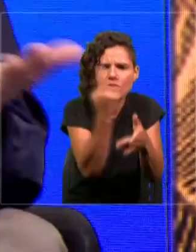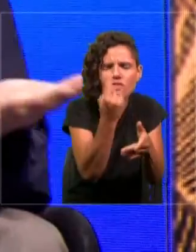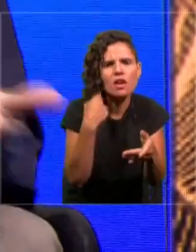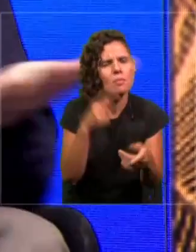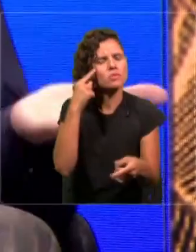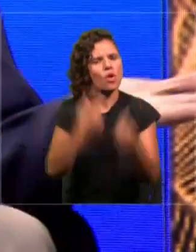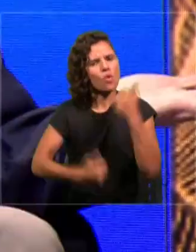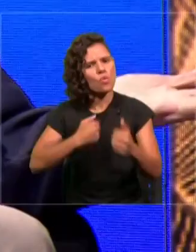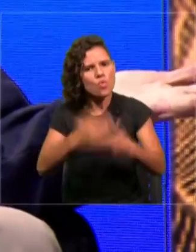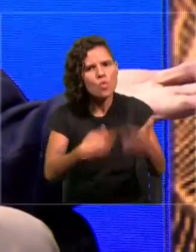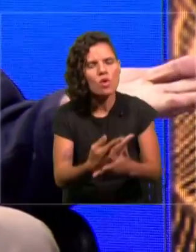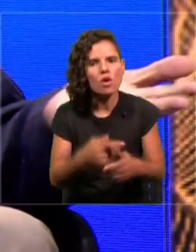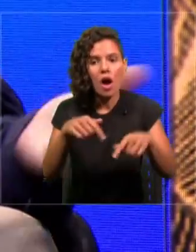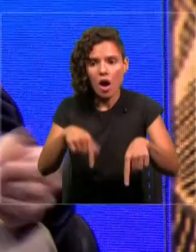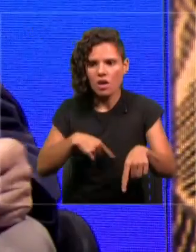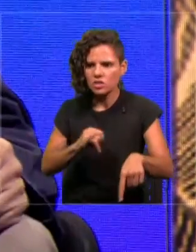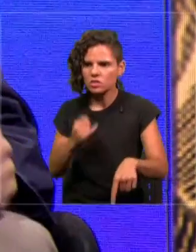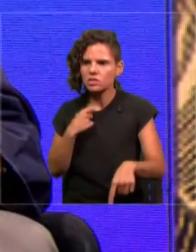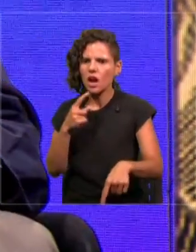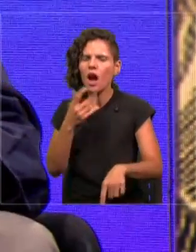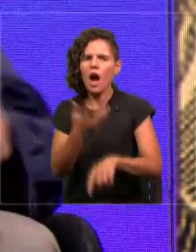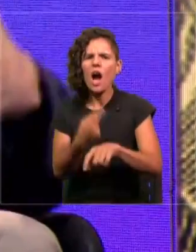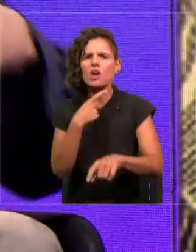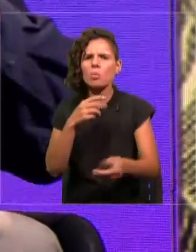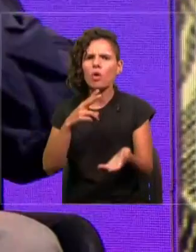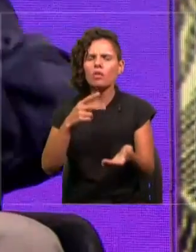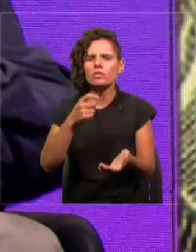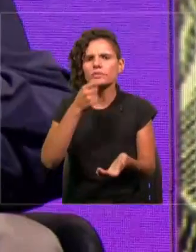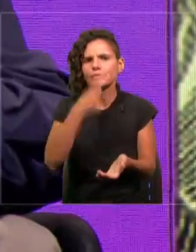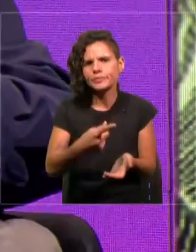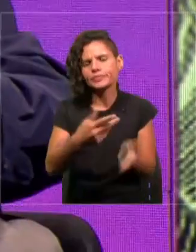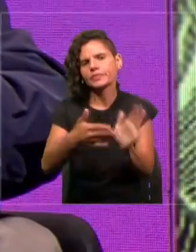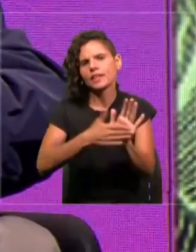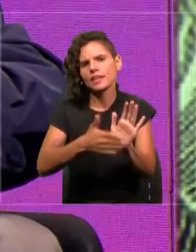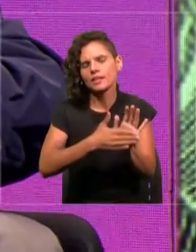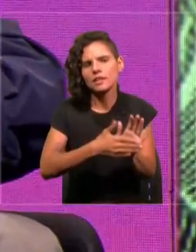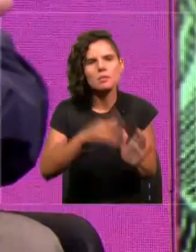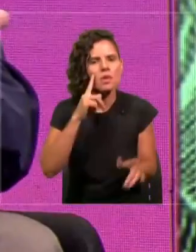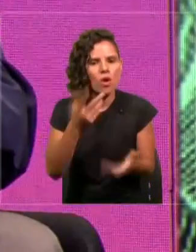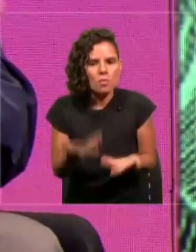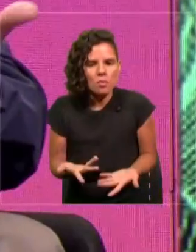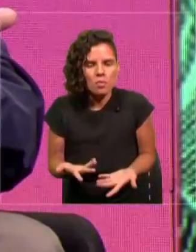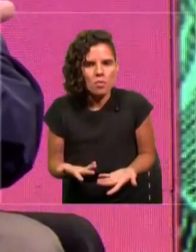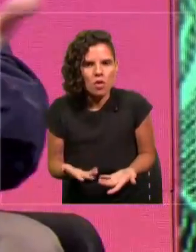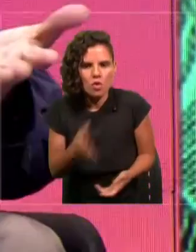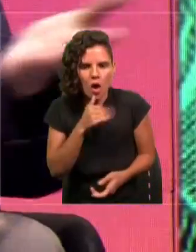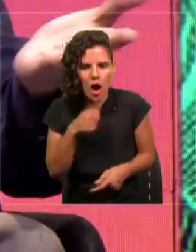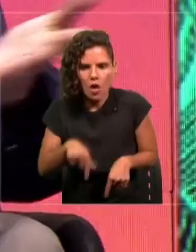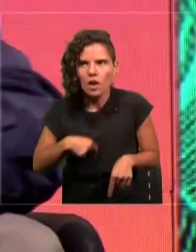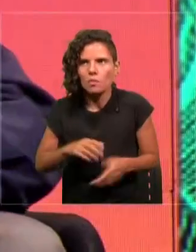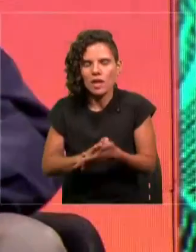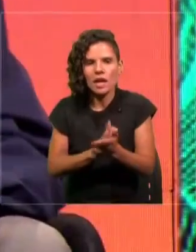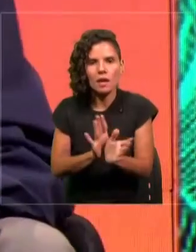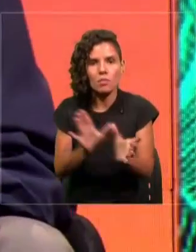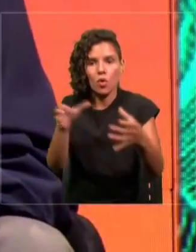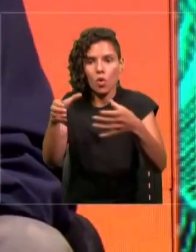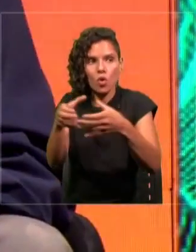A última hora han sacado discursos. Pero por algo no están, por ejemplo, en la mesa de unidad